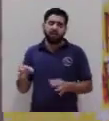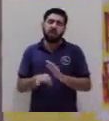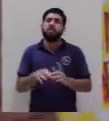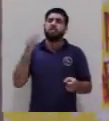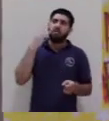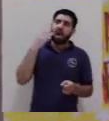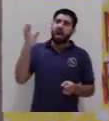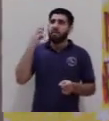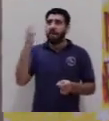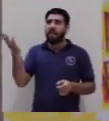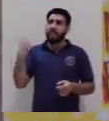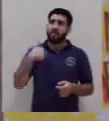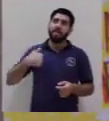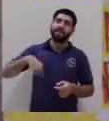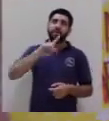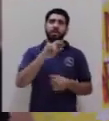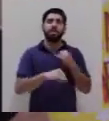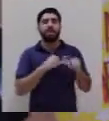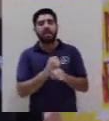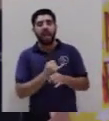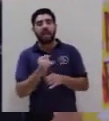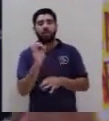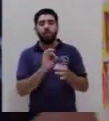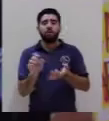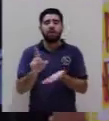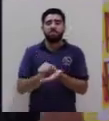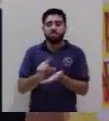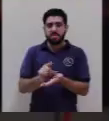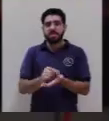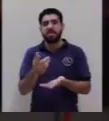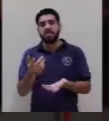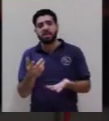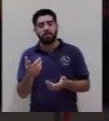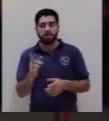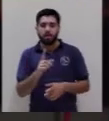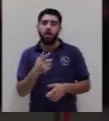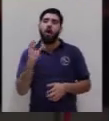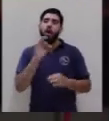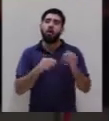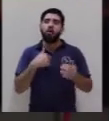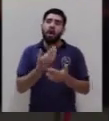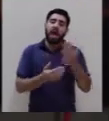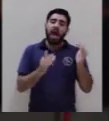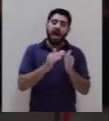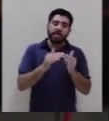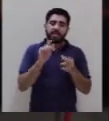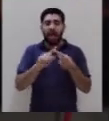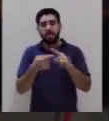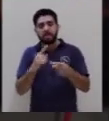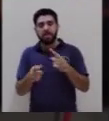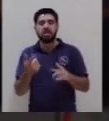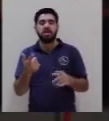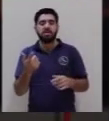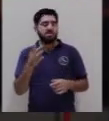decir, mami, papi, dame para ir a internet, ajá. tengo que imprimir, no se puede. O voy a ir ¿verdad? A la casa de un amigo o amiga a hacer exacto,